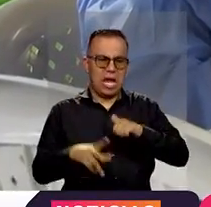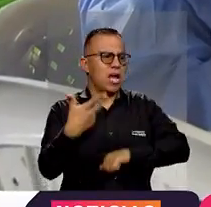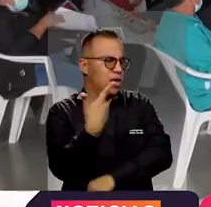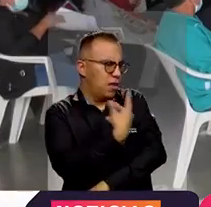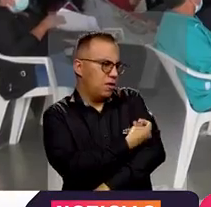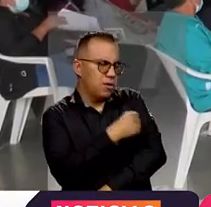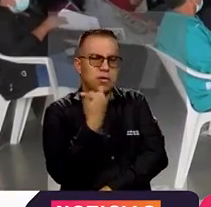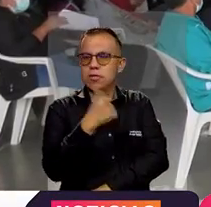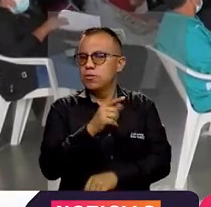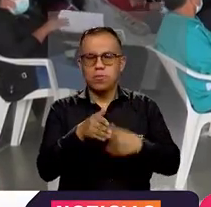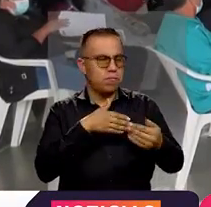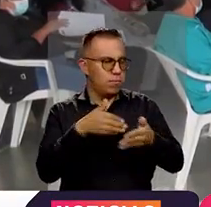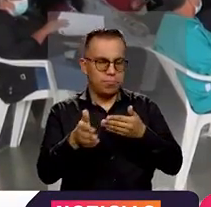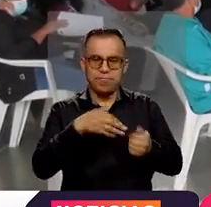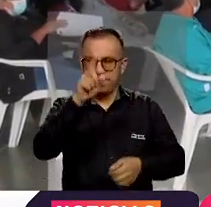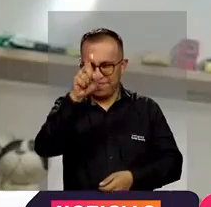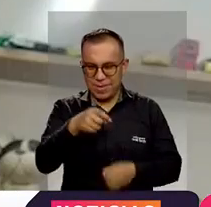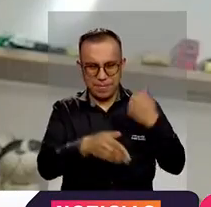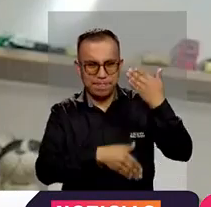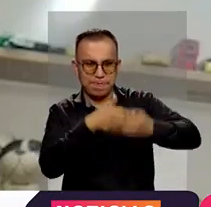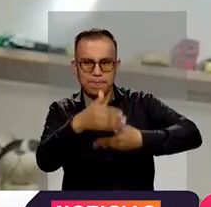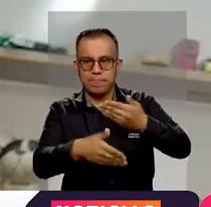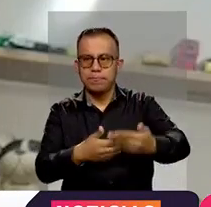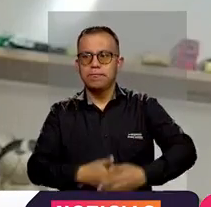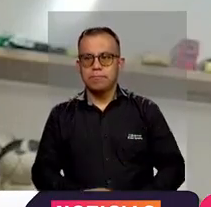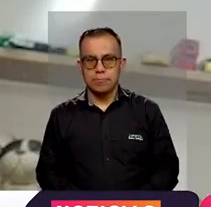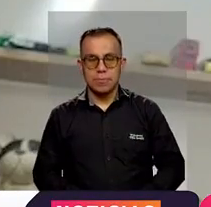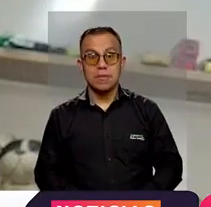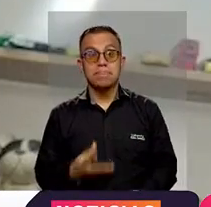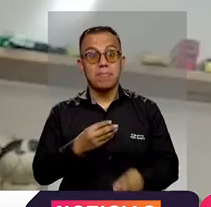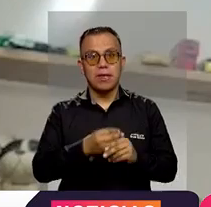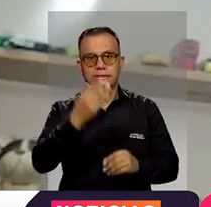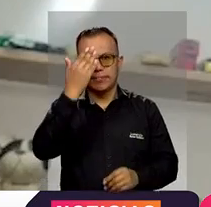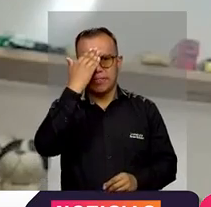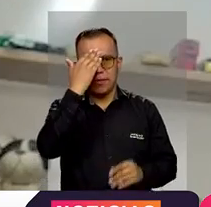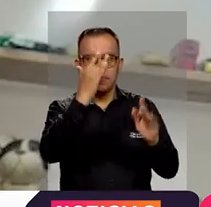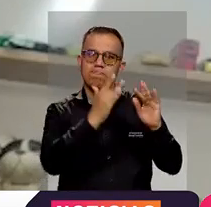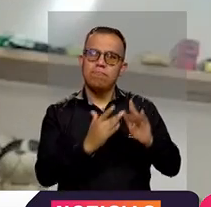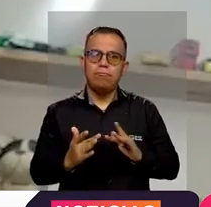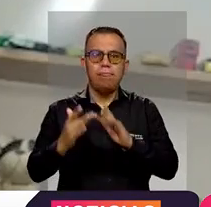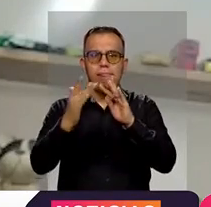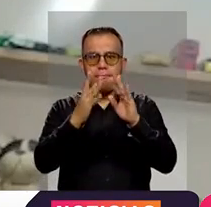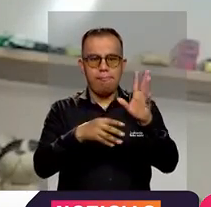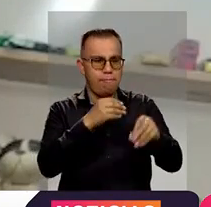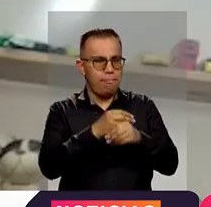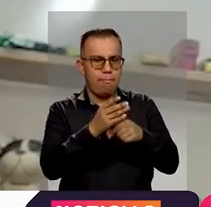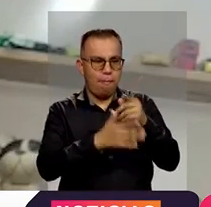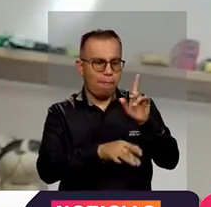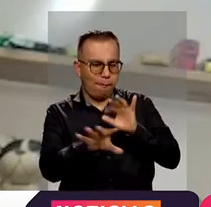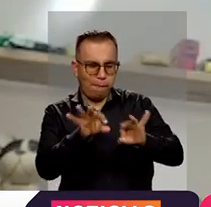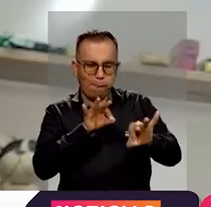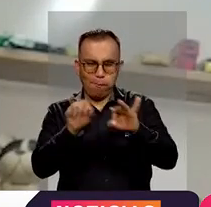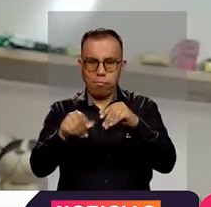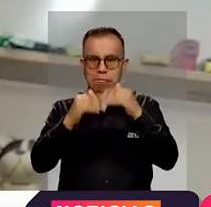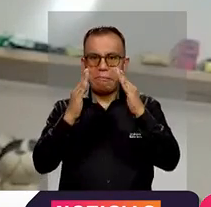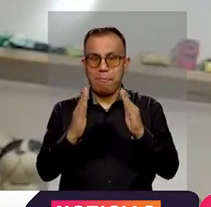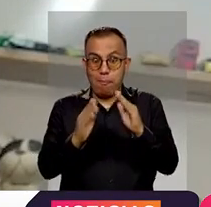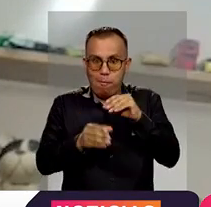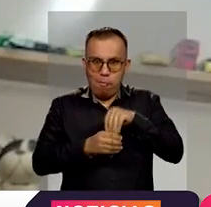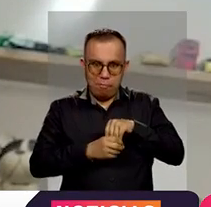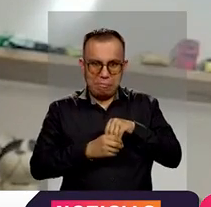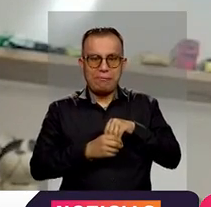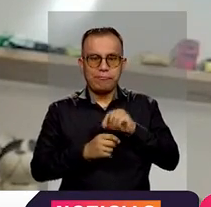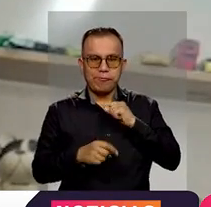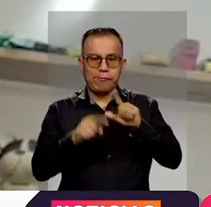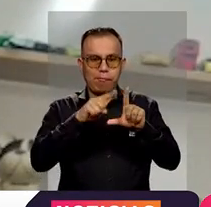aumento de toma de muestras y secuenciación. Estar identificando casos, contactos y aislamientos selectivos. Si hacemos esto,